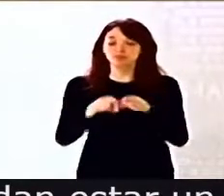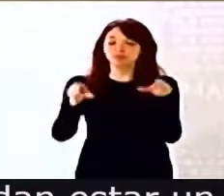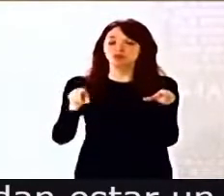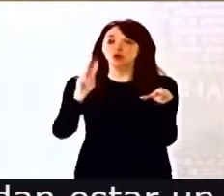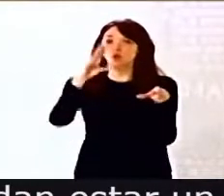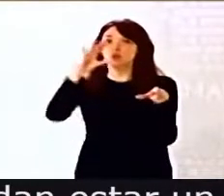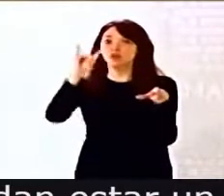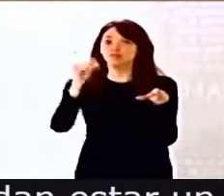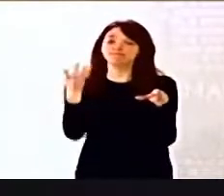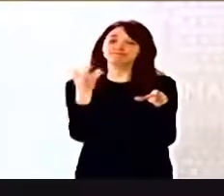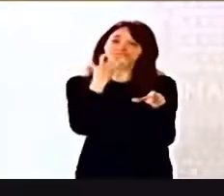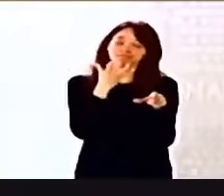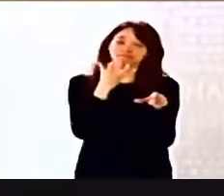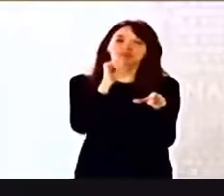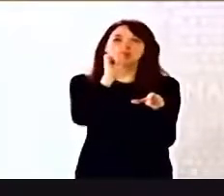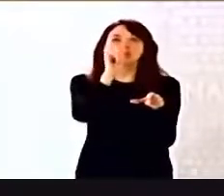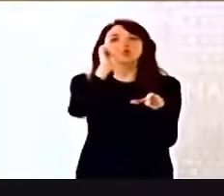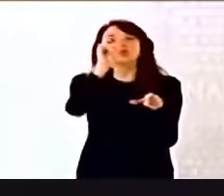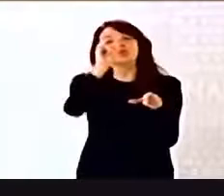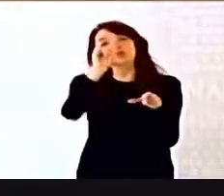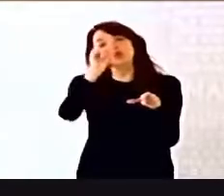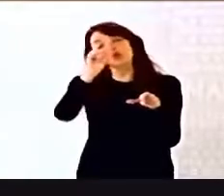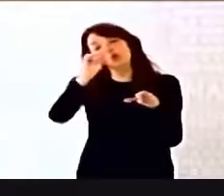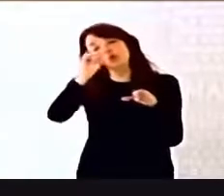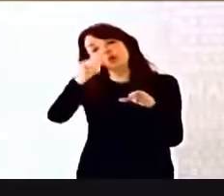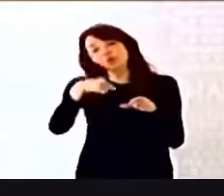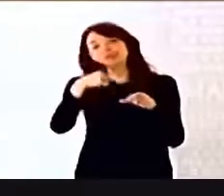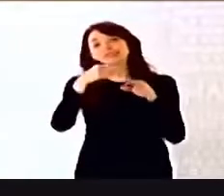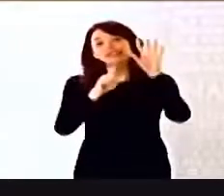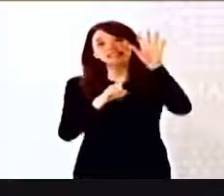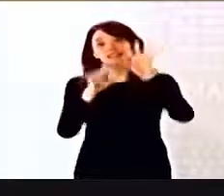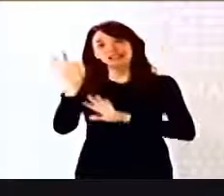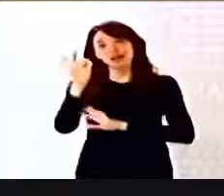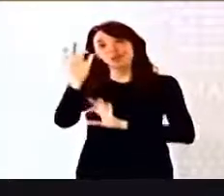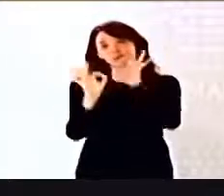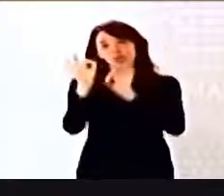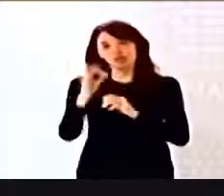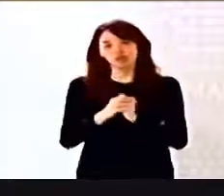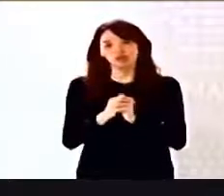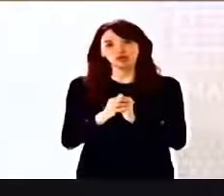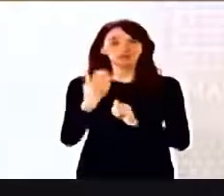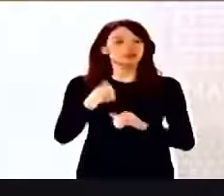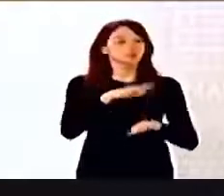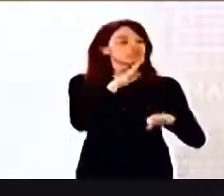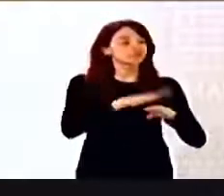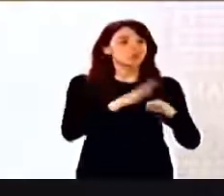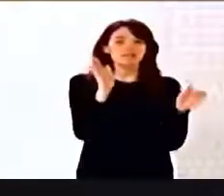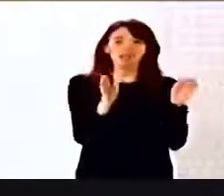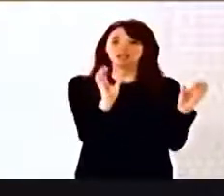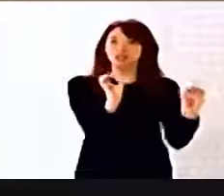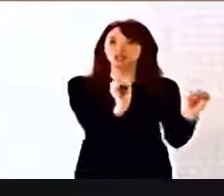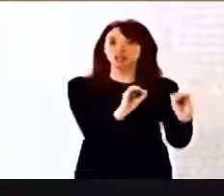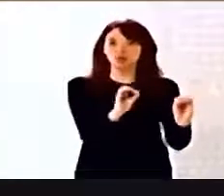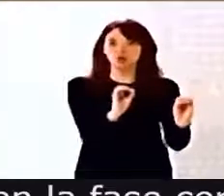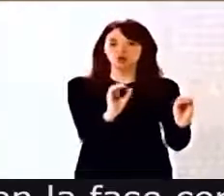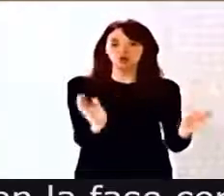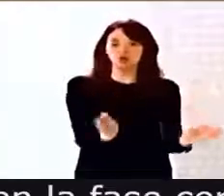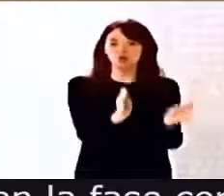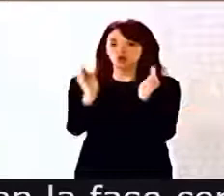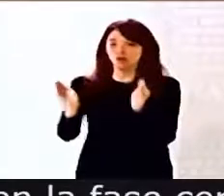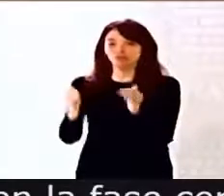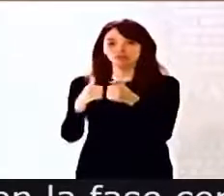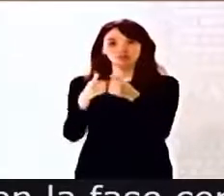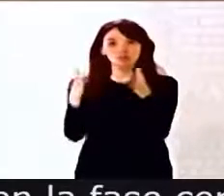tenemos al 1,60%. Hemos cumplido durante la fase 0. Hoy concluimos esta fase 0,